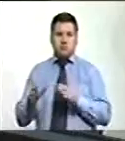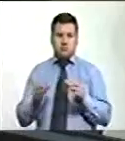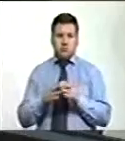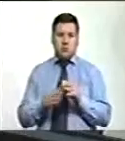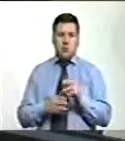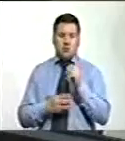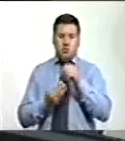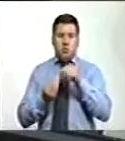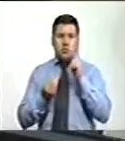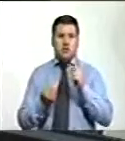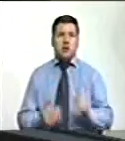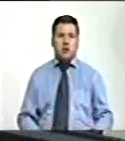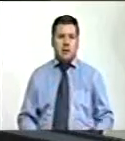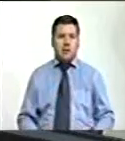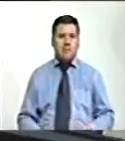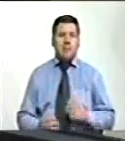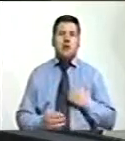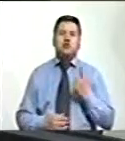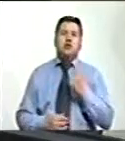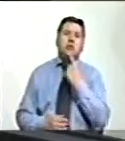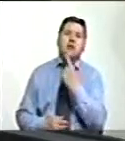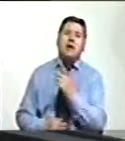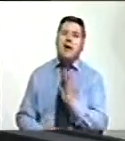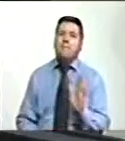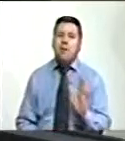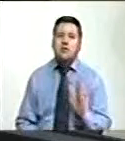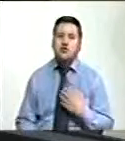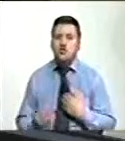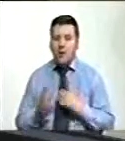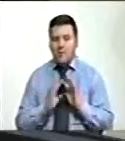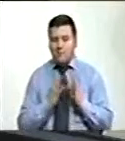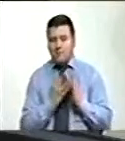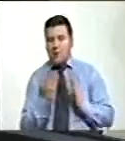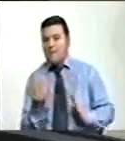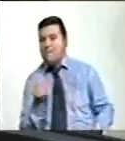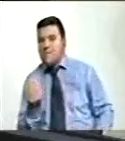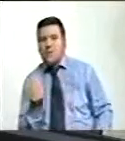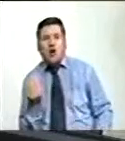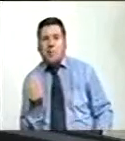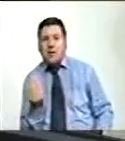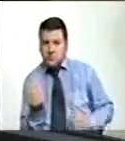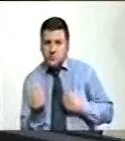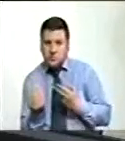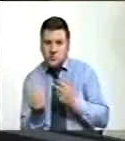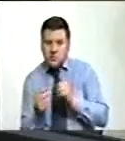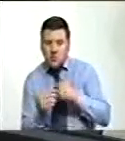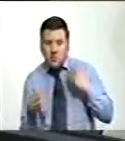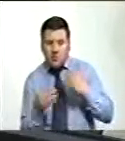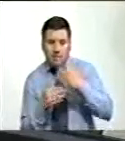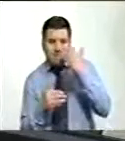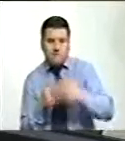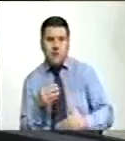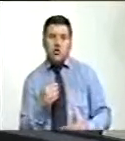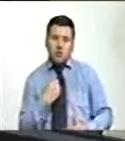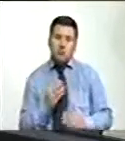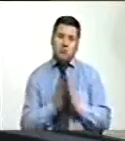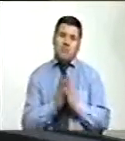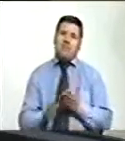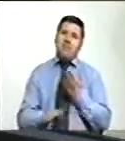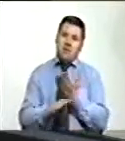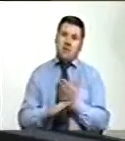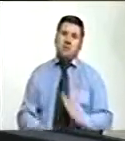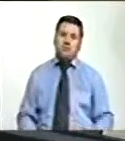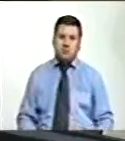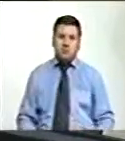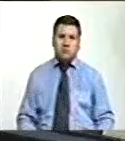sino exclusivamente como miembro que soy de esa comisión hasta el fin de mi periodo legislativo. Yo pediría que unas palabras